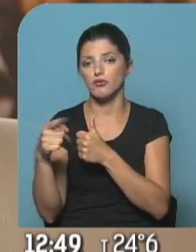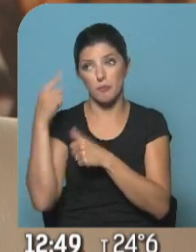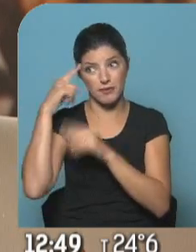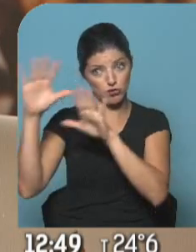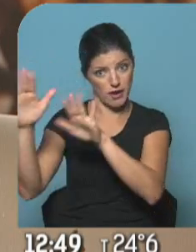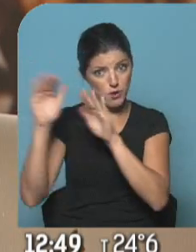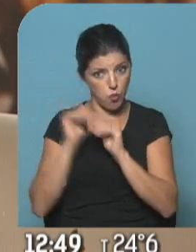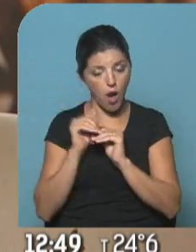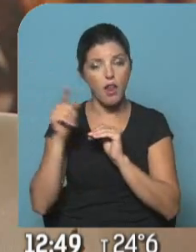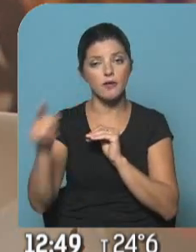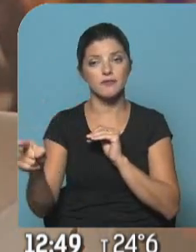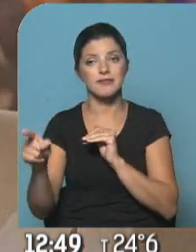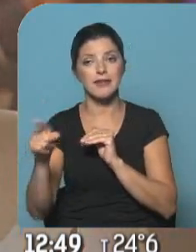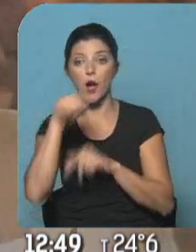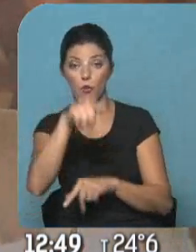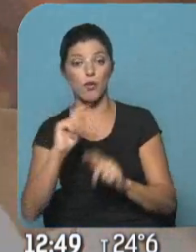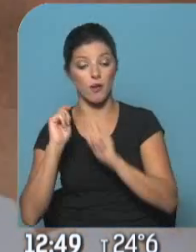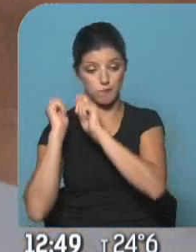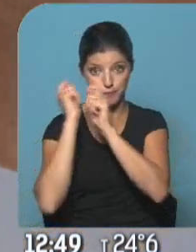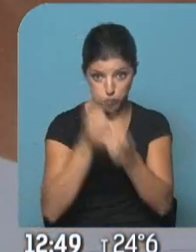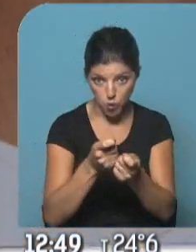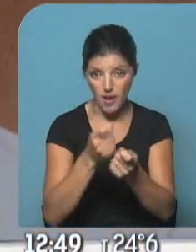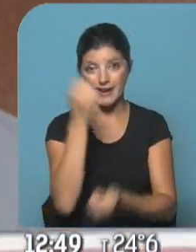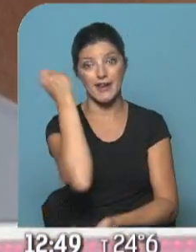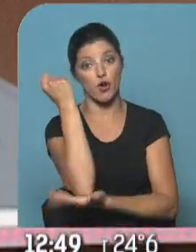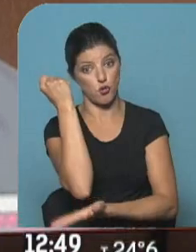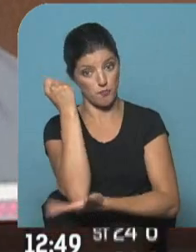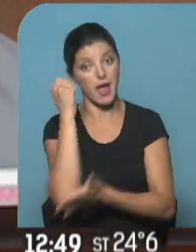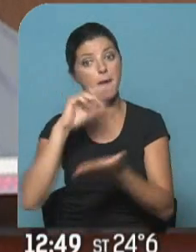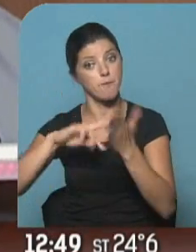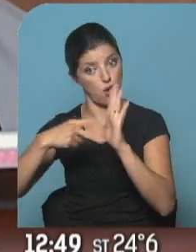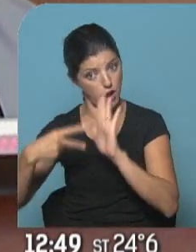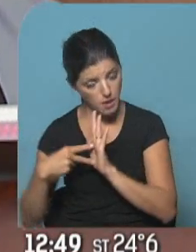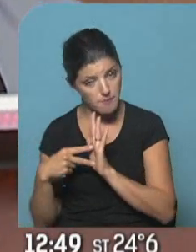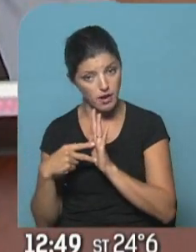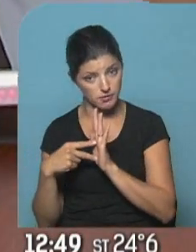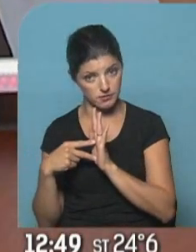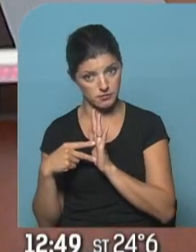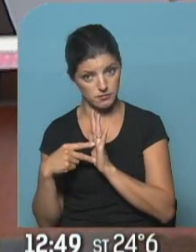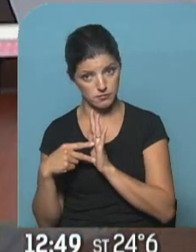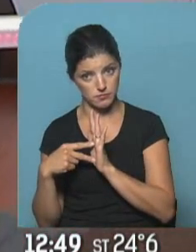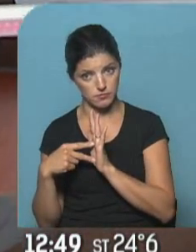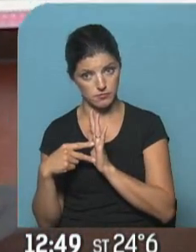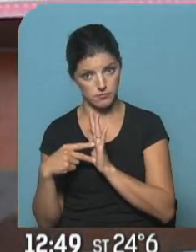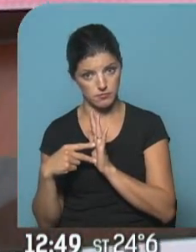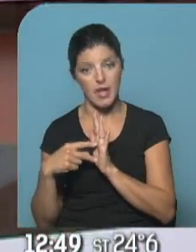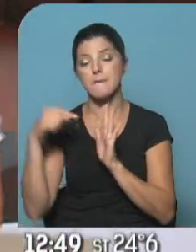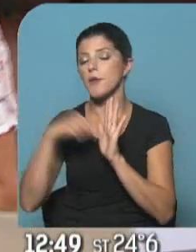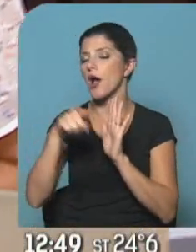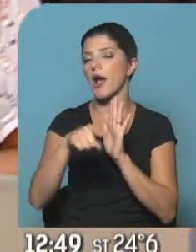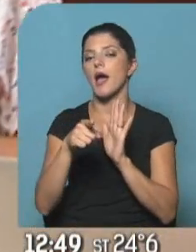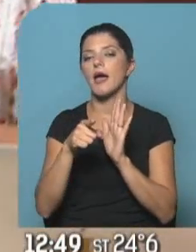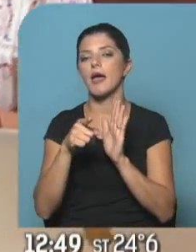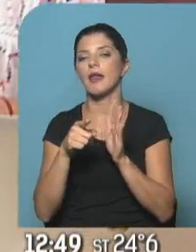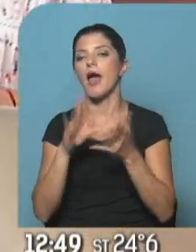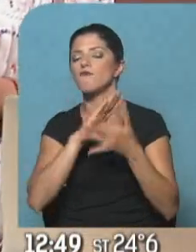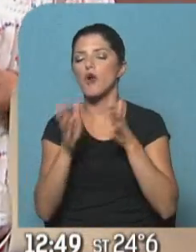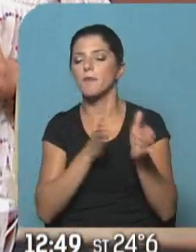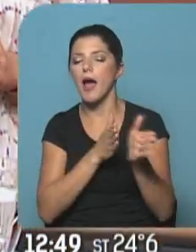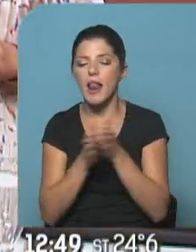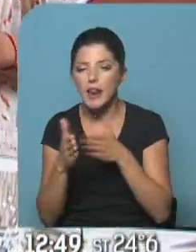con dificultades económicas, no es que estaba todo resuelto, pero evidentemente acá hay un cambio de rumbo, inclusive